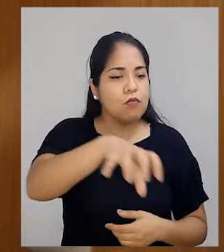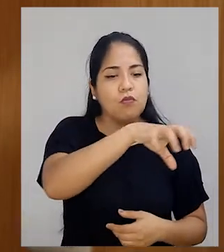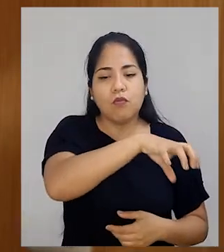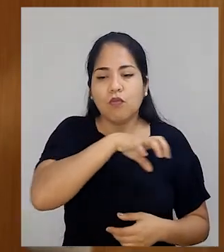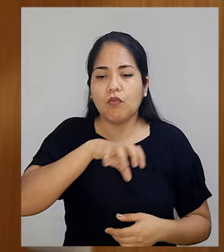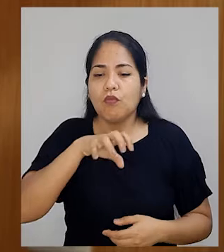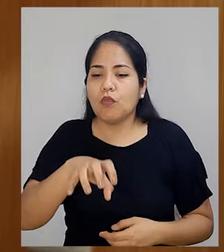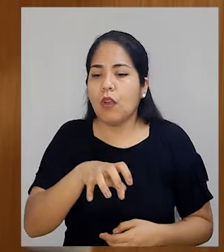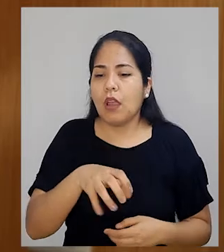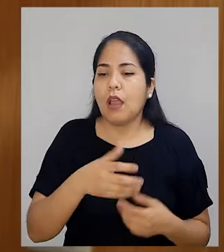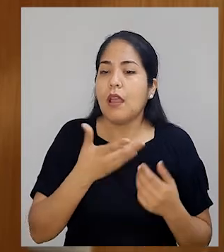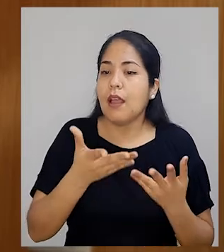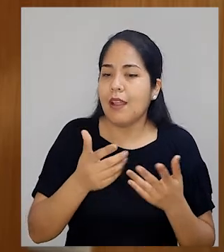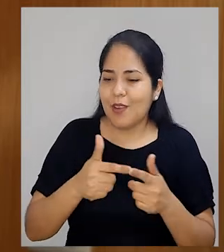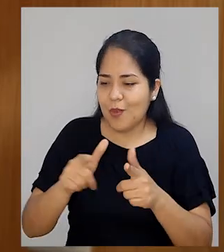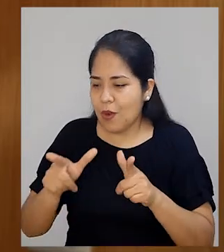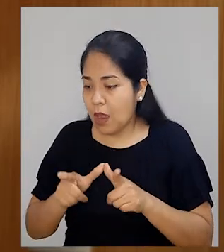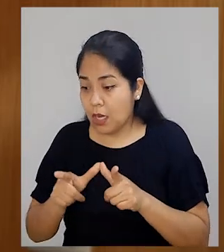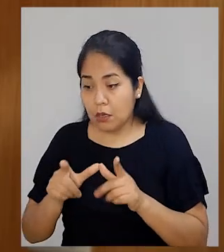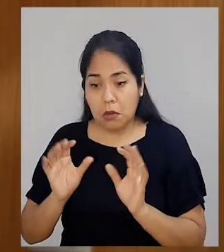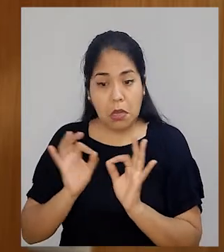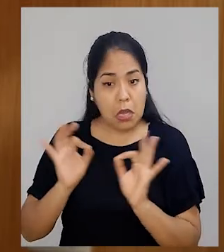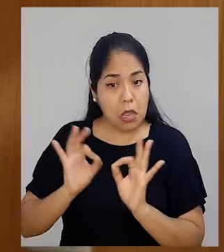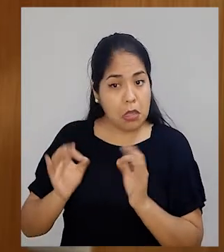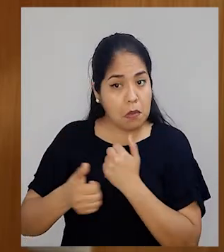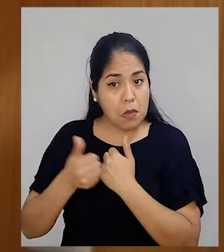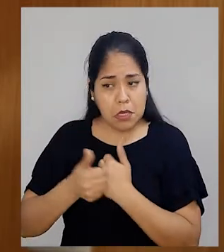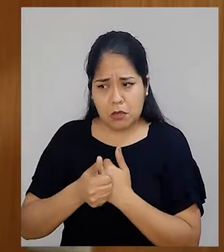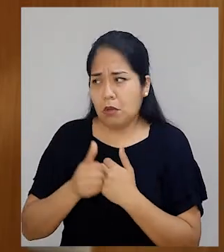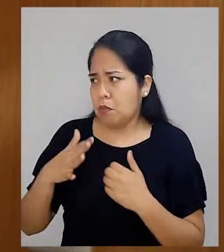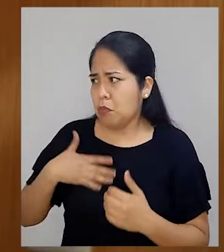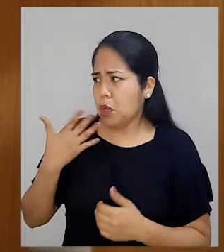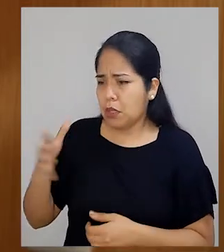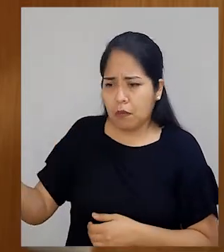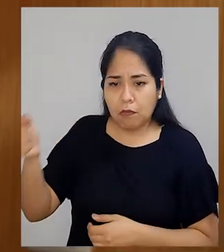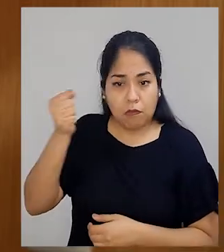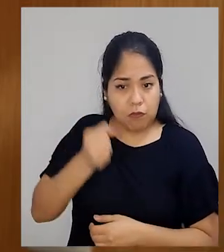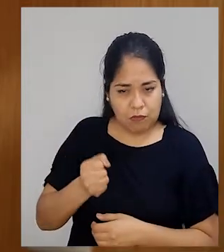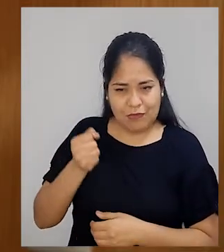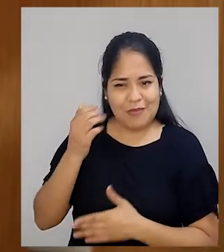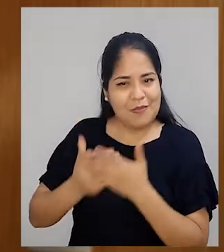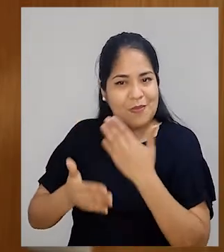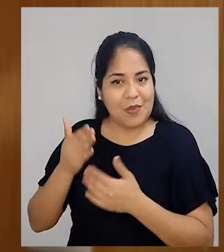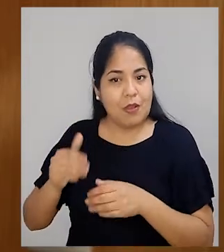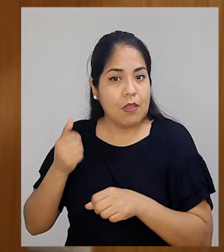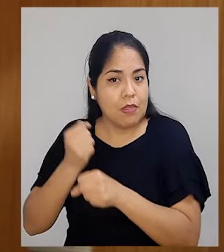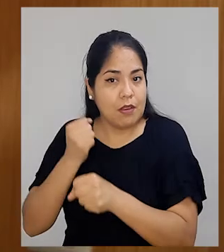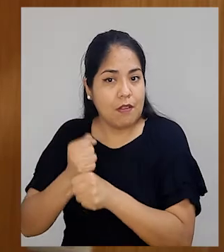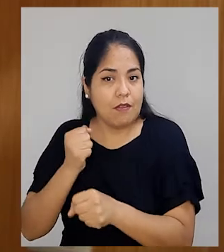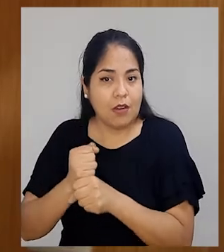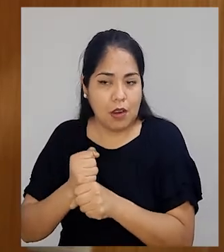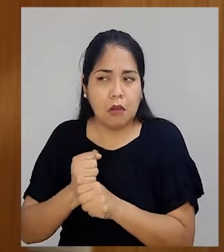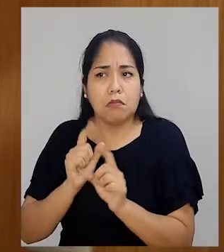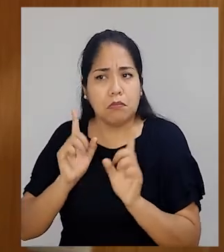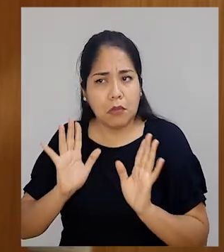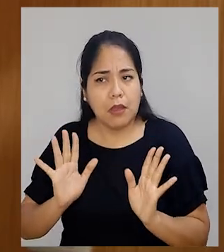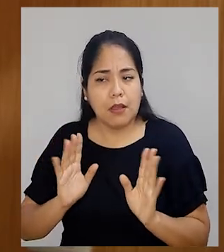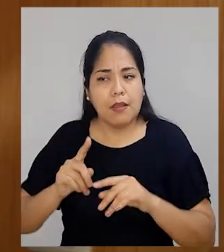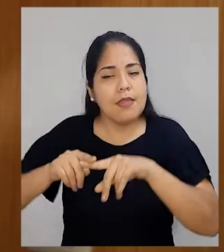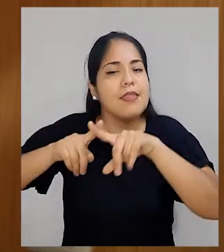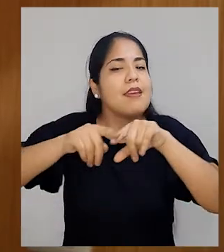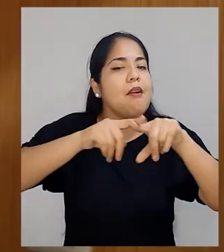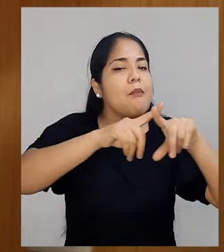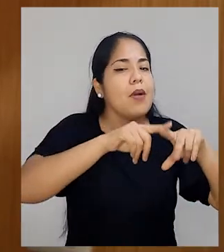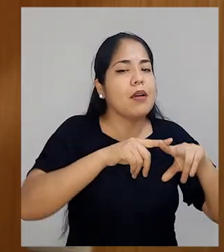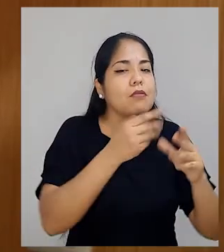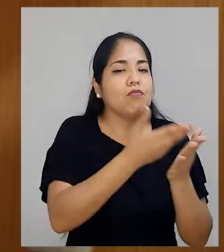son las posiciones que puntualmente realizan la labor de riesgo, porque no todas las posiciones evidentemente son de riesgo, sino que habría otras